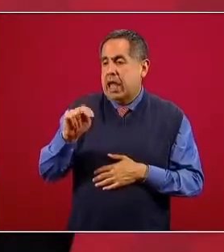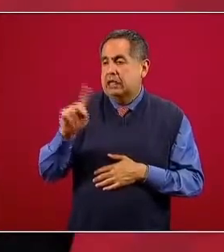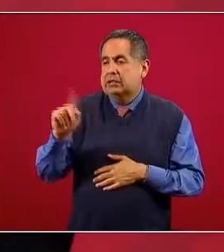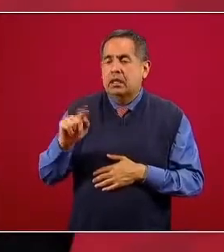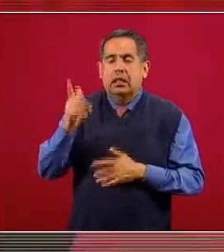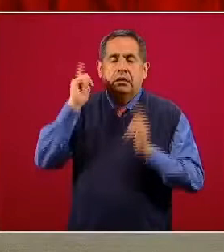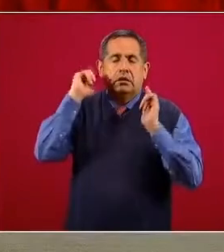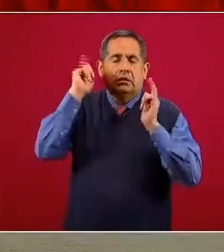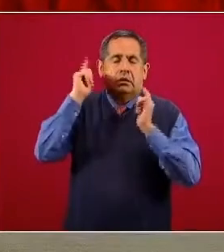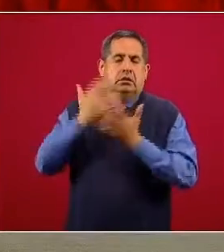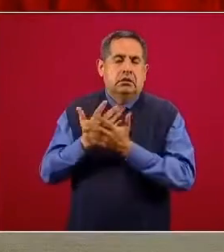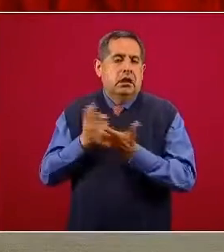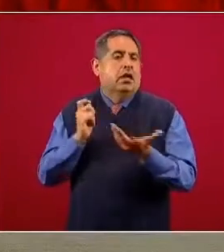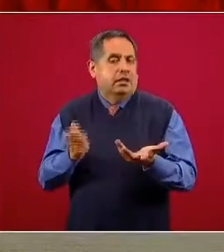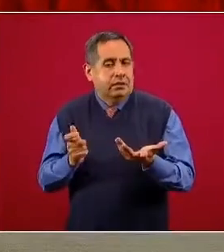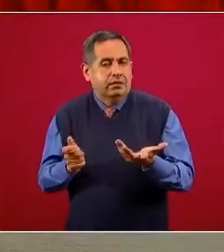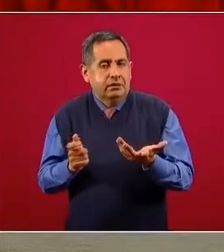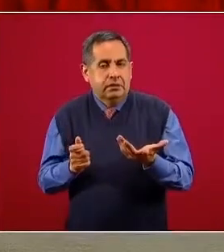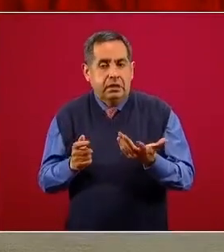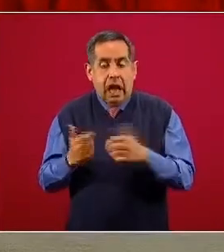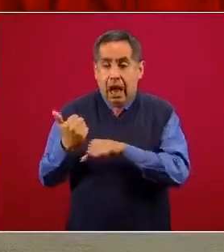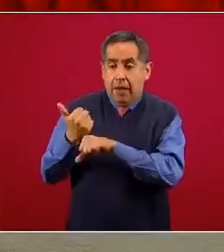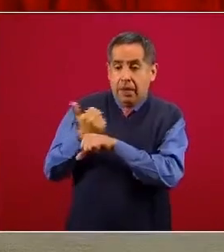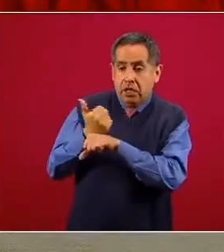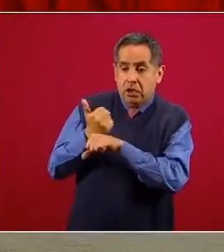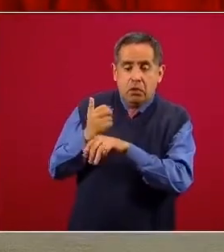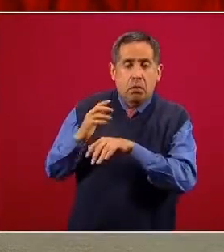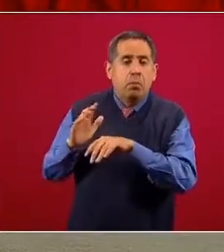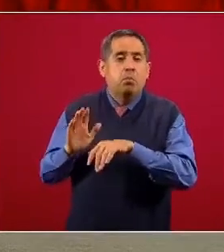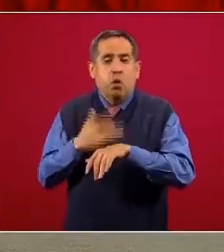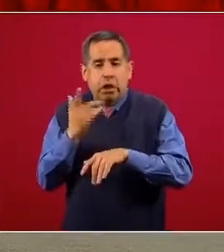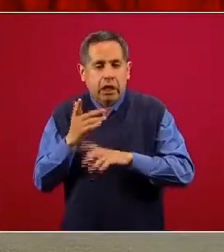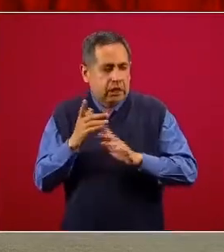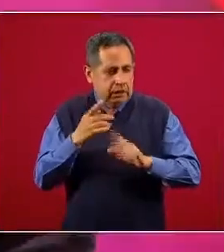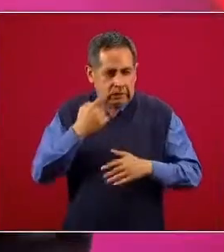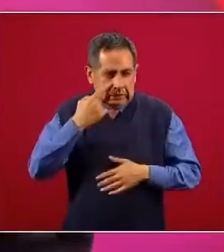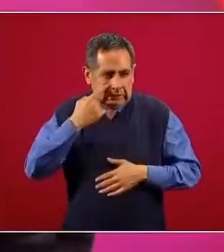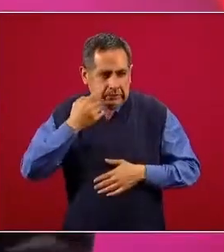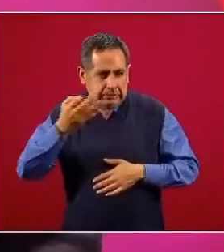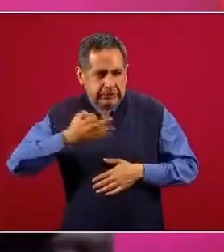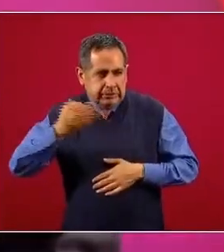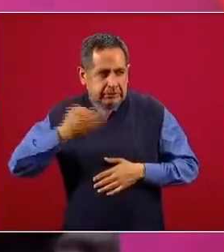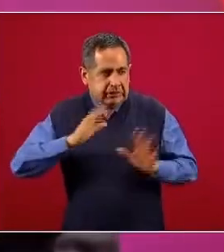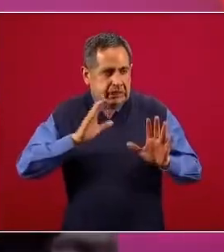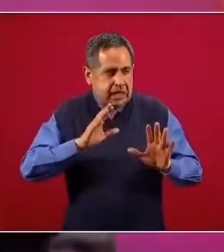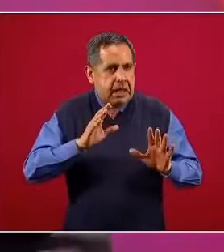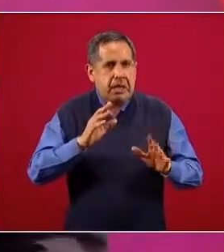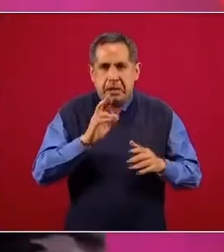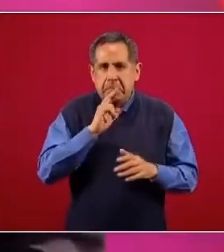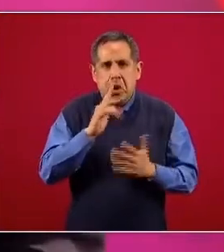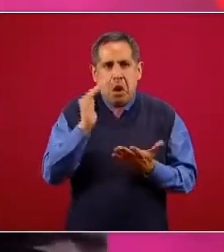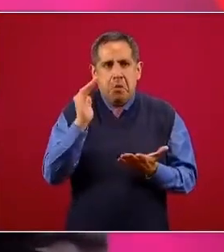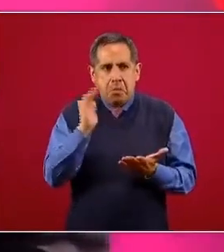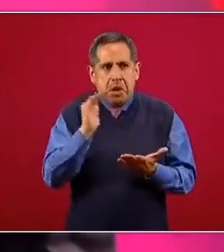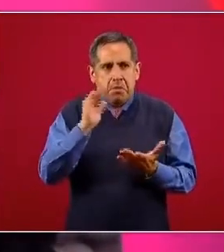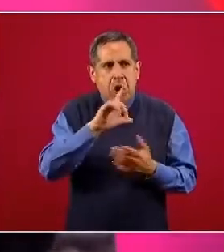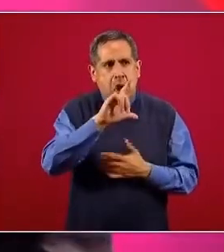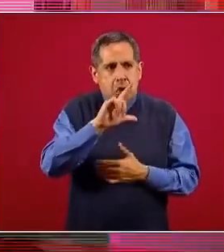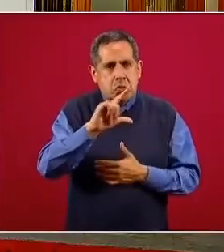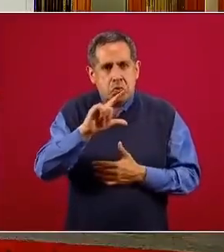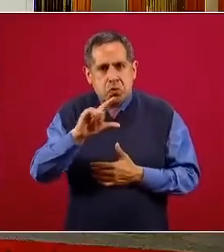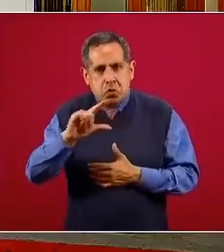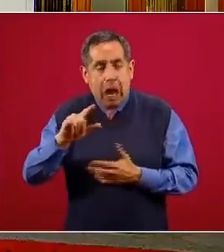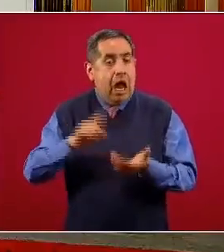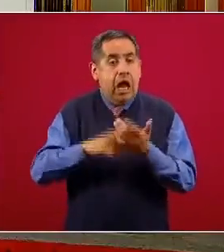para indicar que solo aparece el amarillo cuando tenemos una constatación continua, en este momento ya por